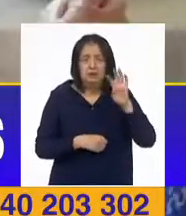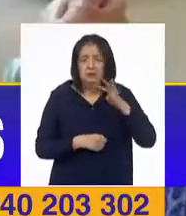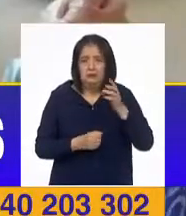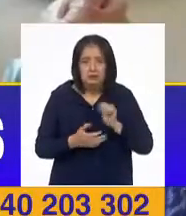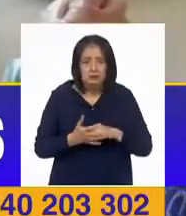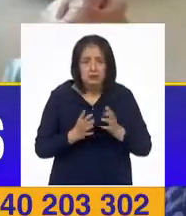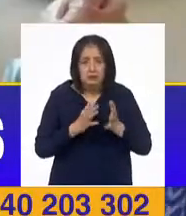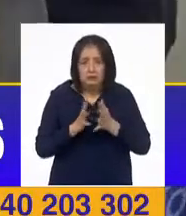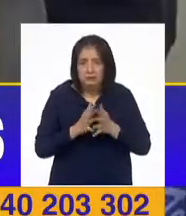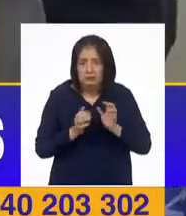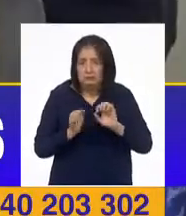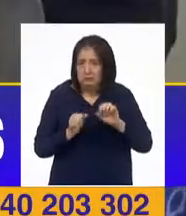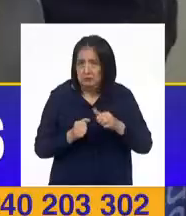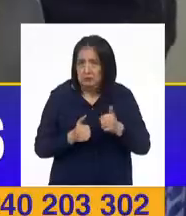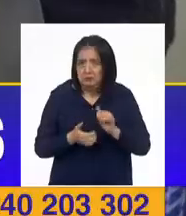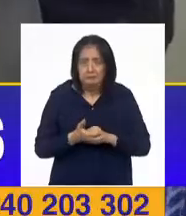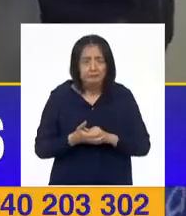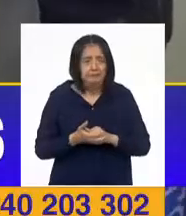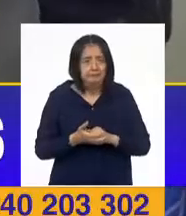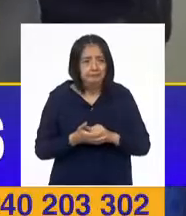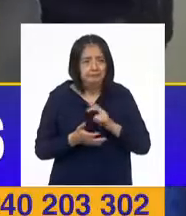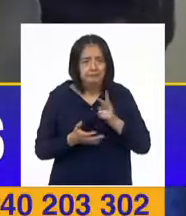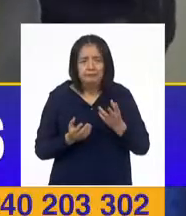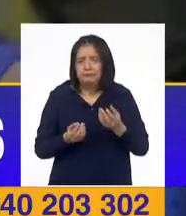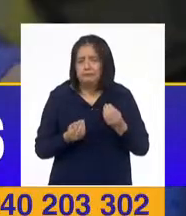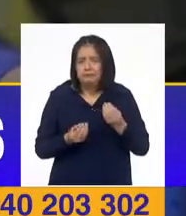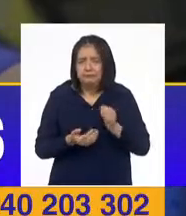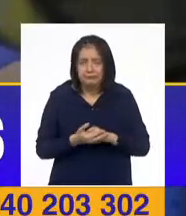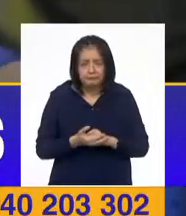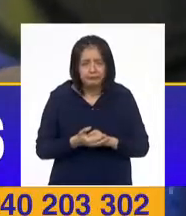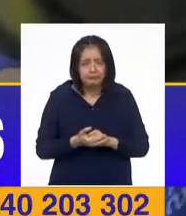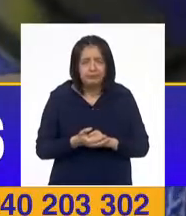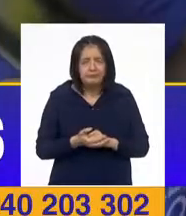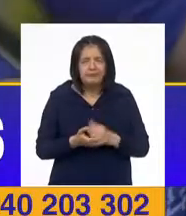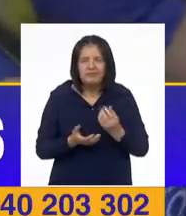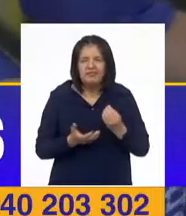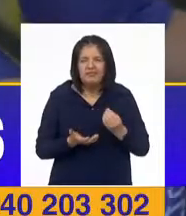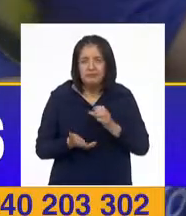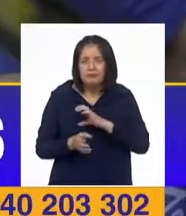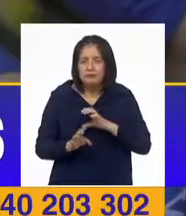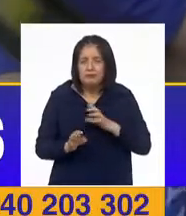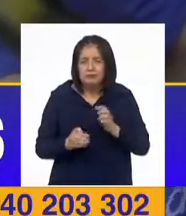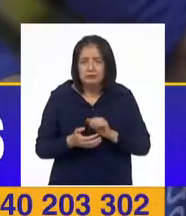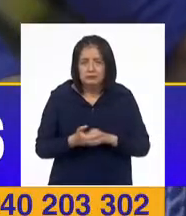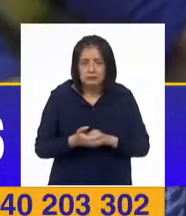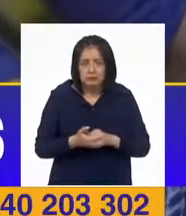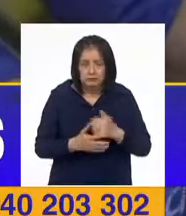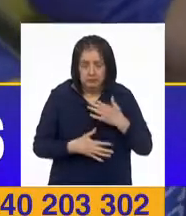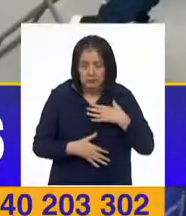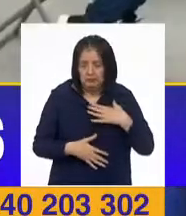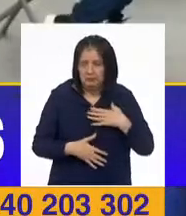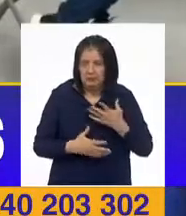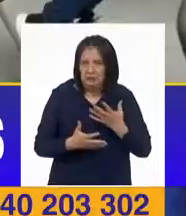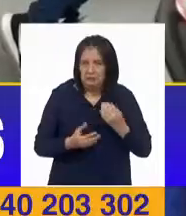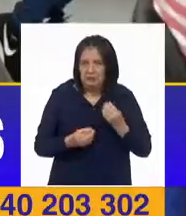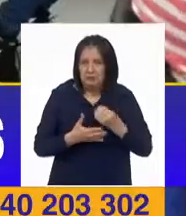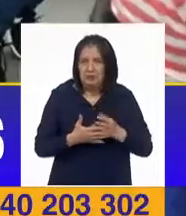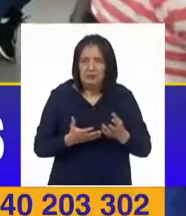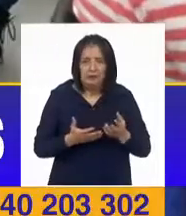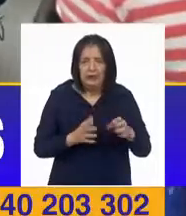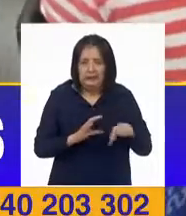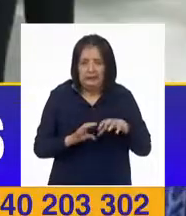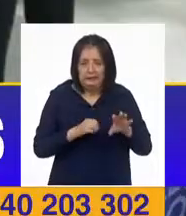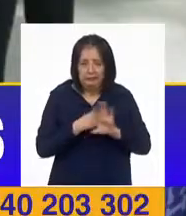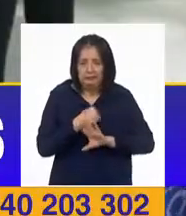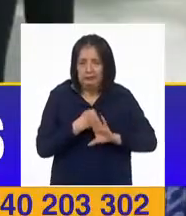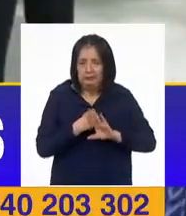y en Estados Unidos, está viendo también de qué manera el comportamiento del organismo al generar anticuerpos puede,